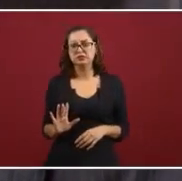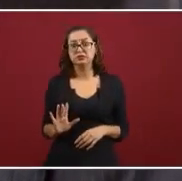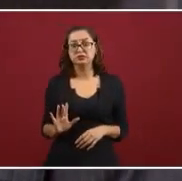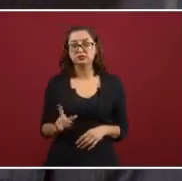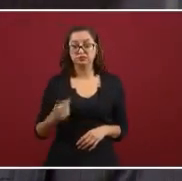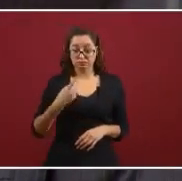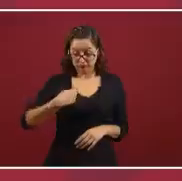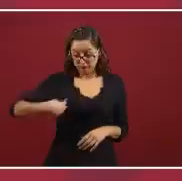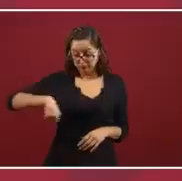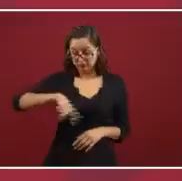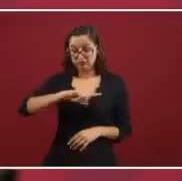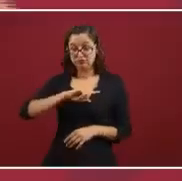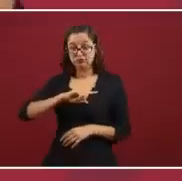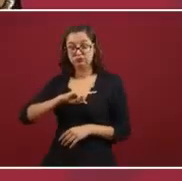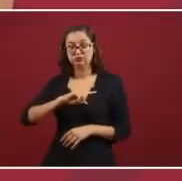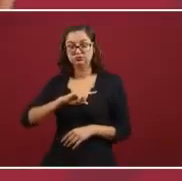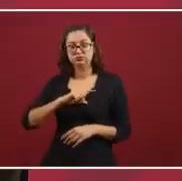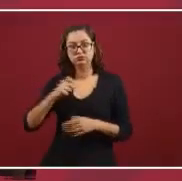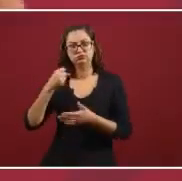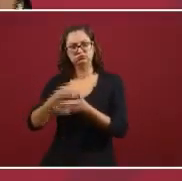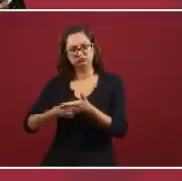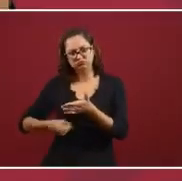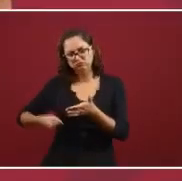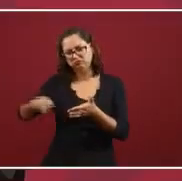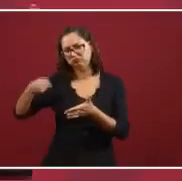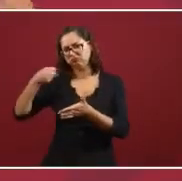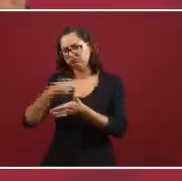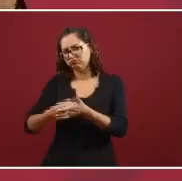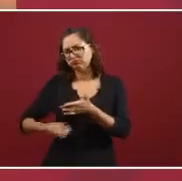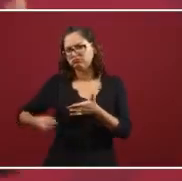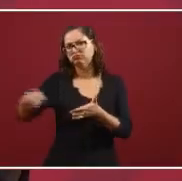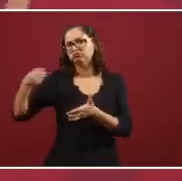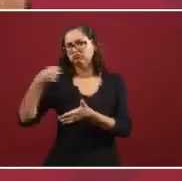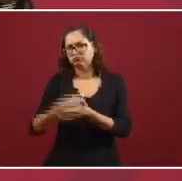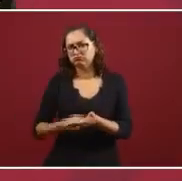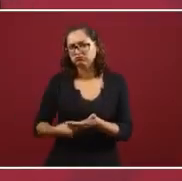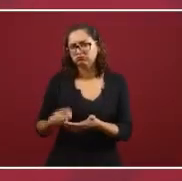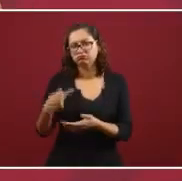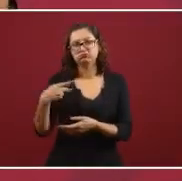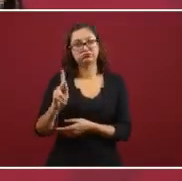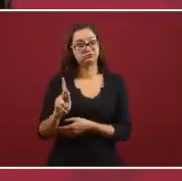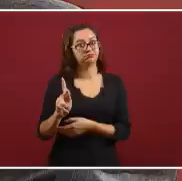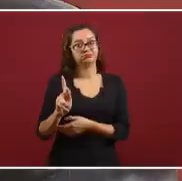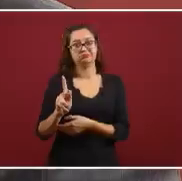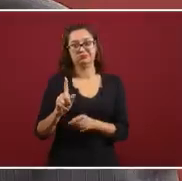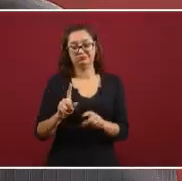nosotros empezamos a trabajar para no tomar